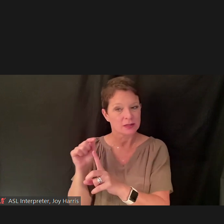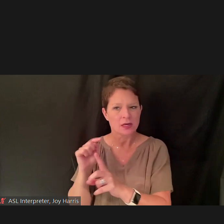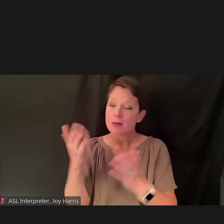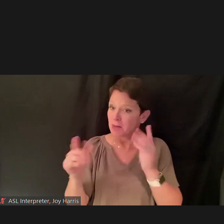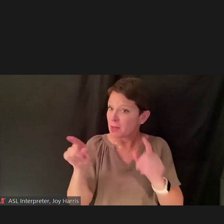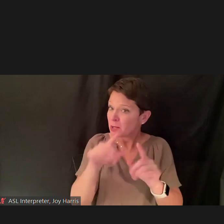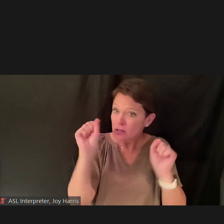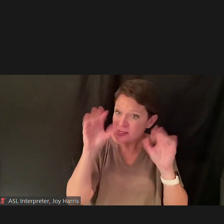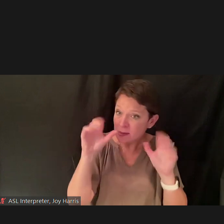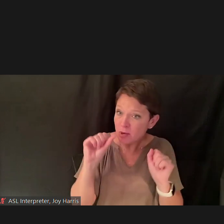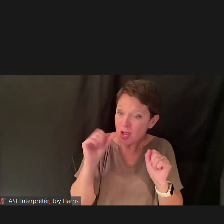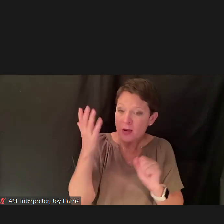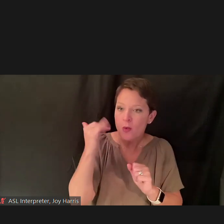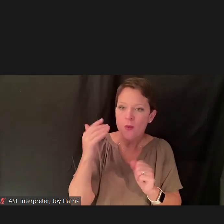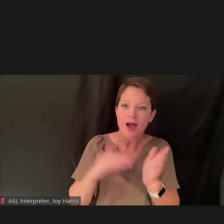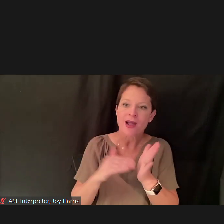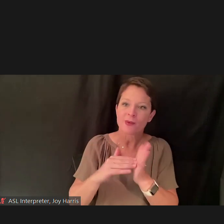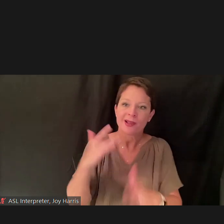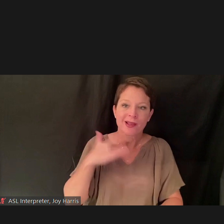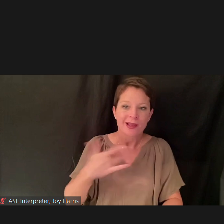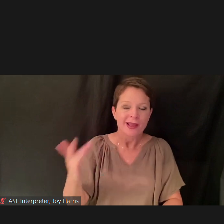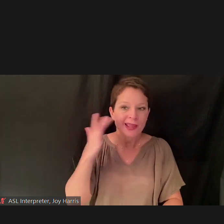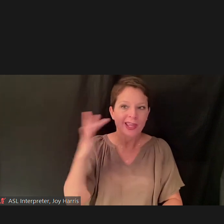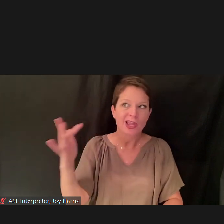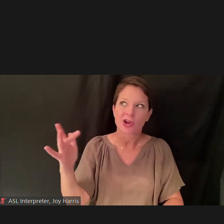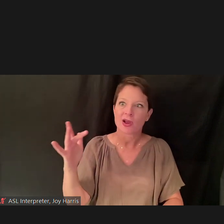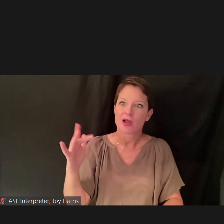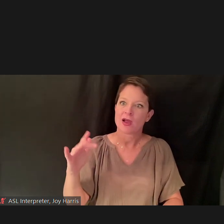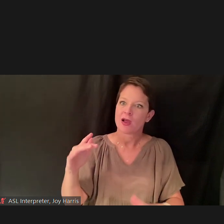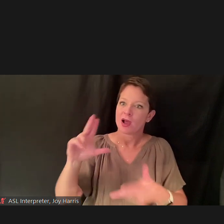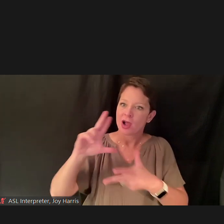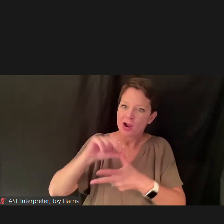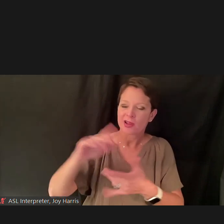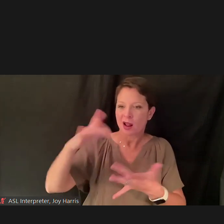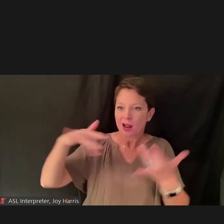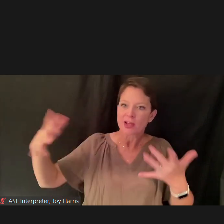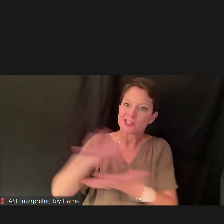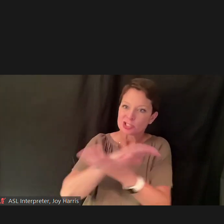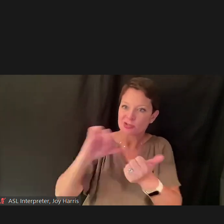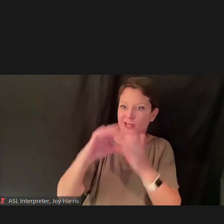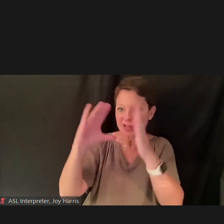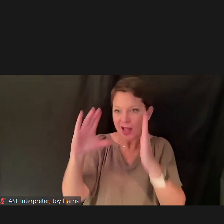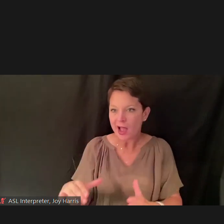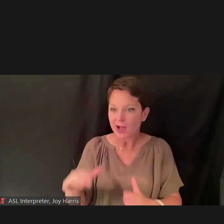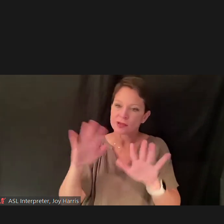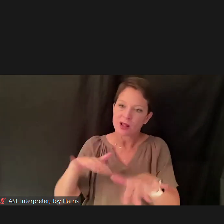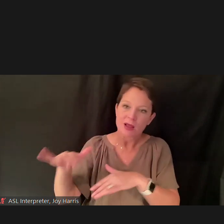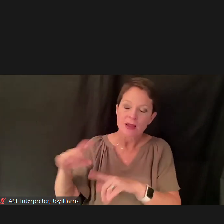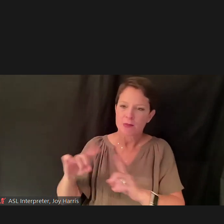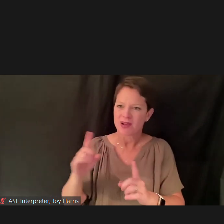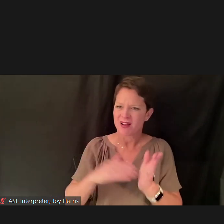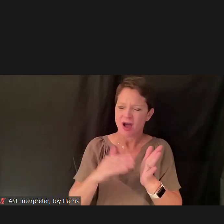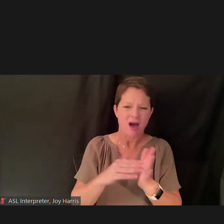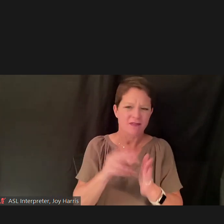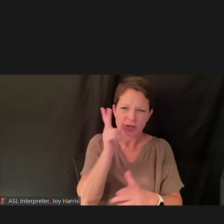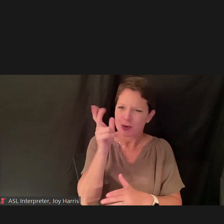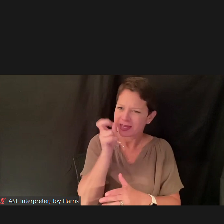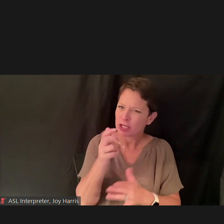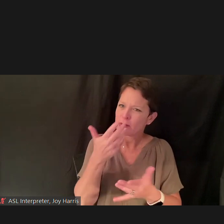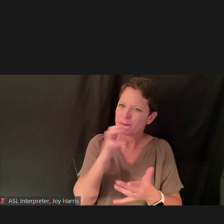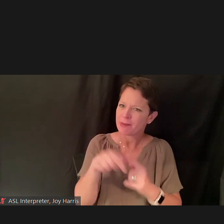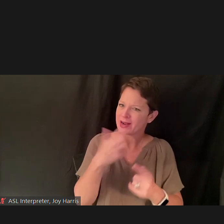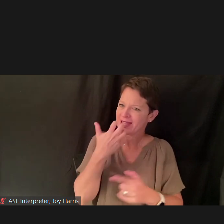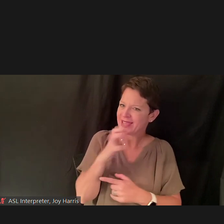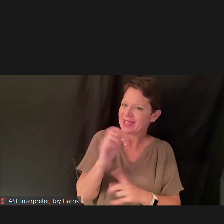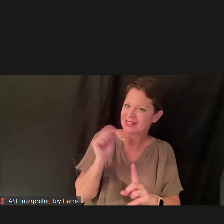Esto puede sorprenderles, ya que muchas veces vivimos de destrucción por otras